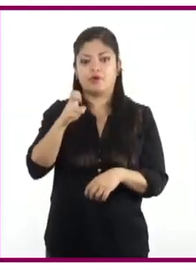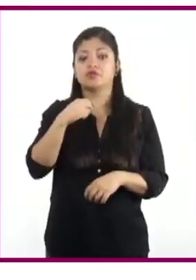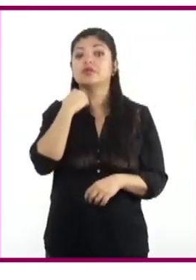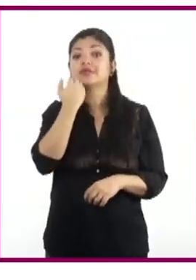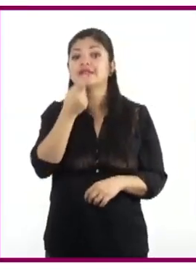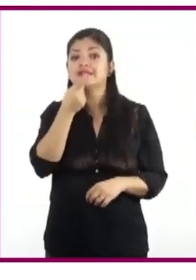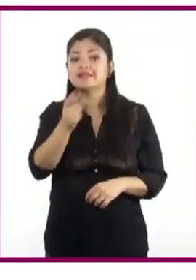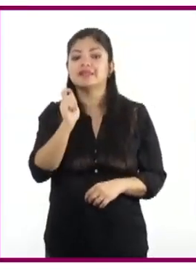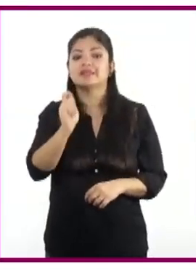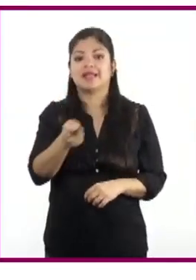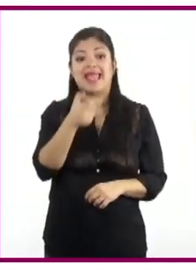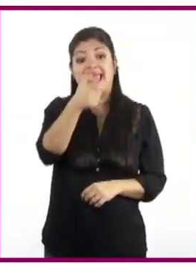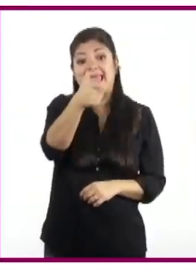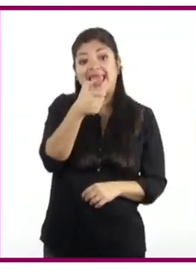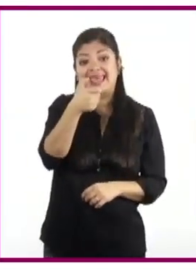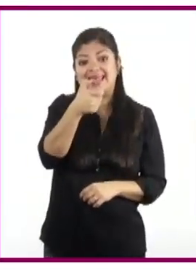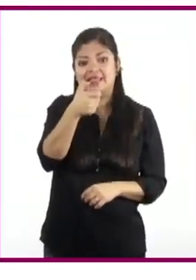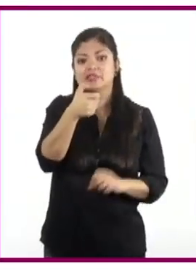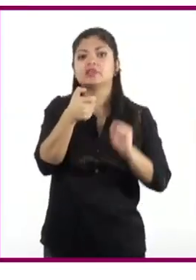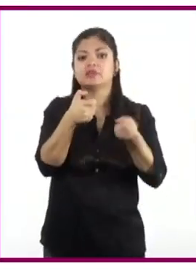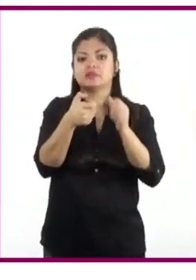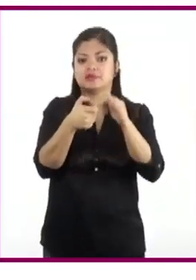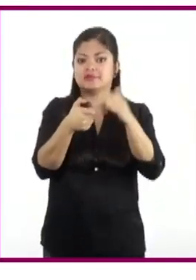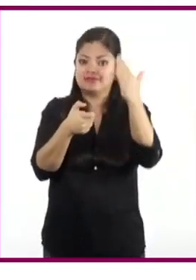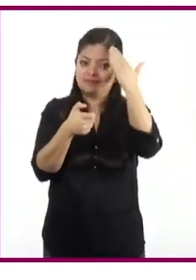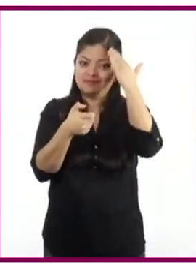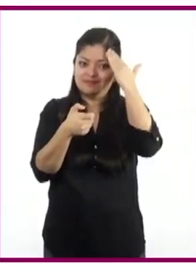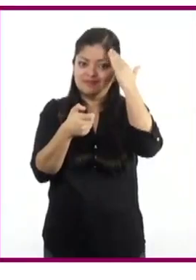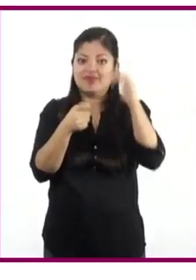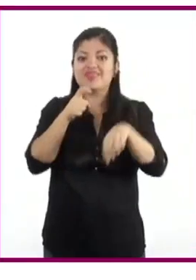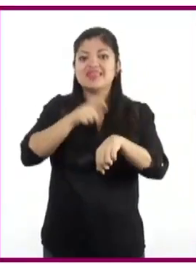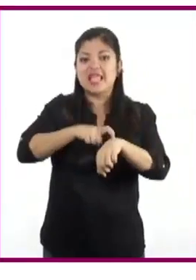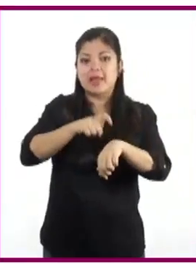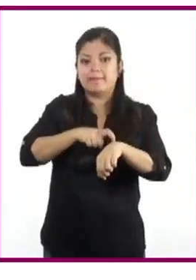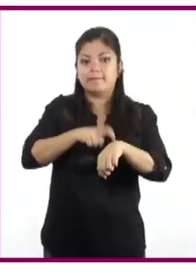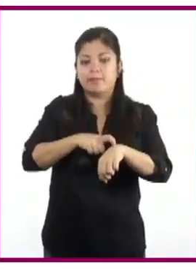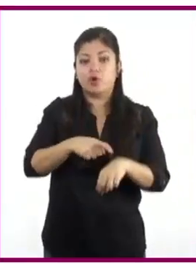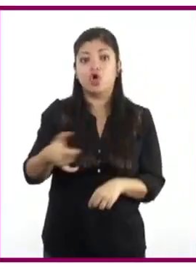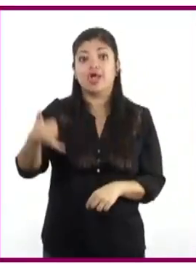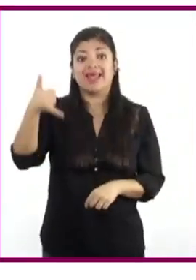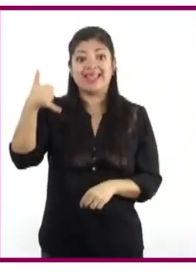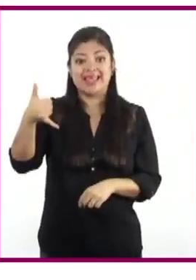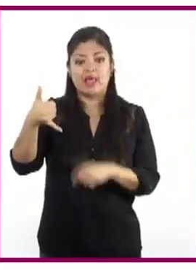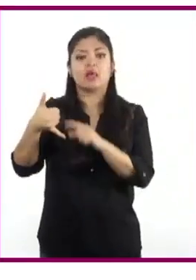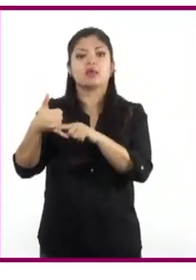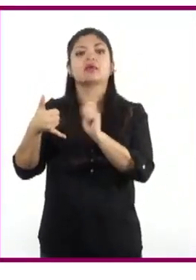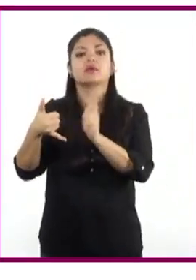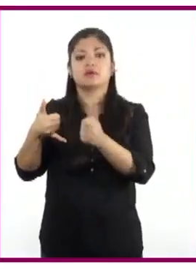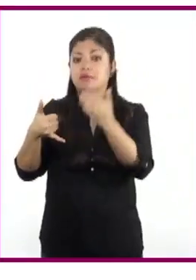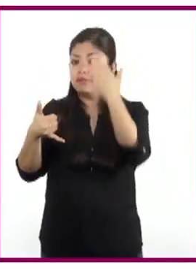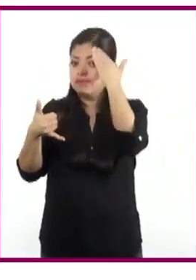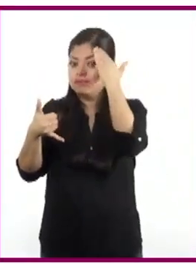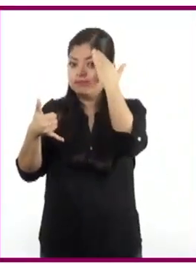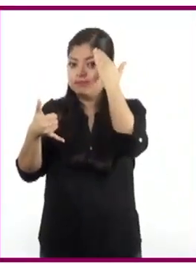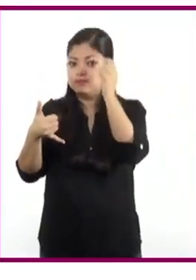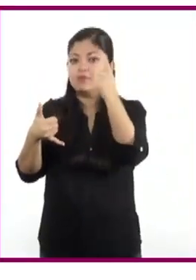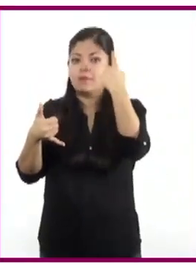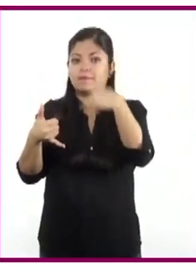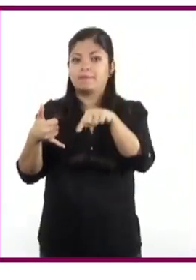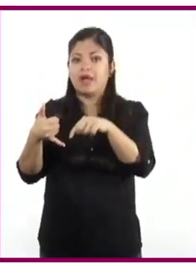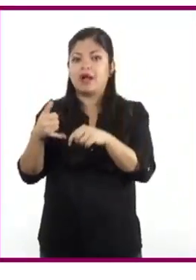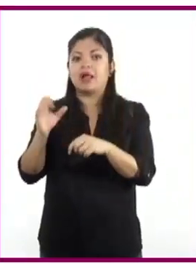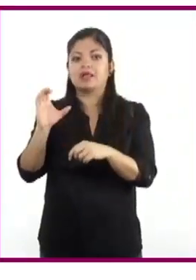x como la variable independiente para el tiempo y a y la variable dependiente